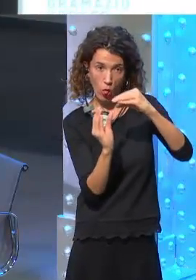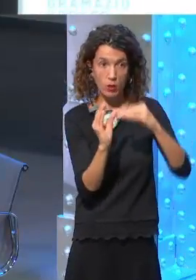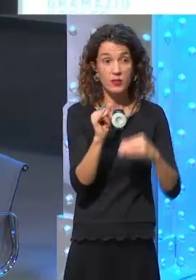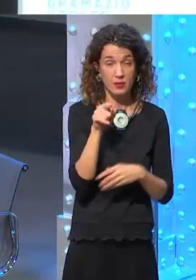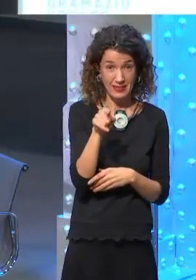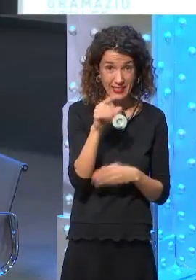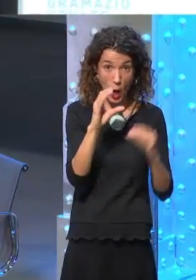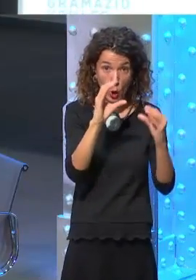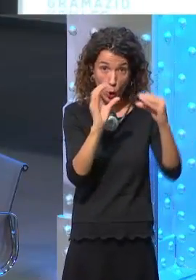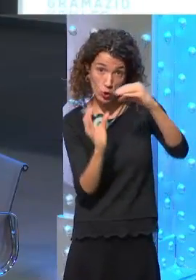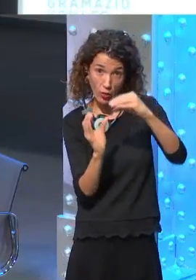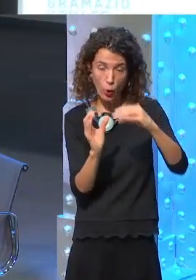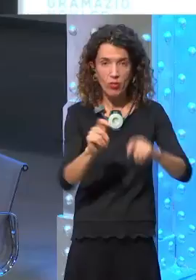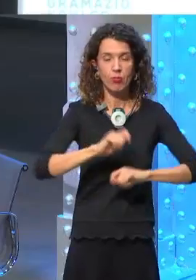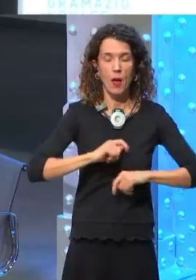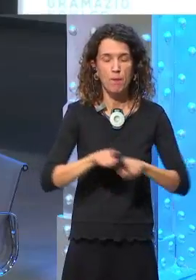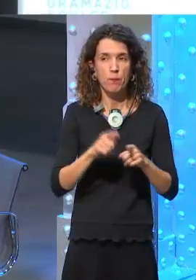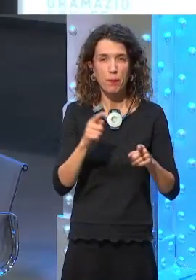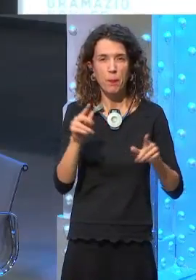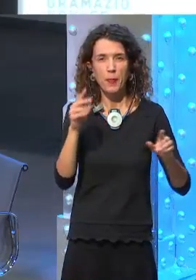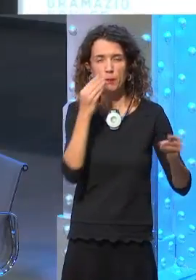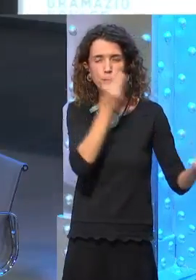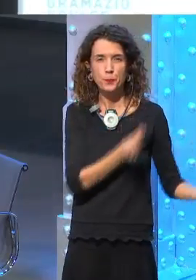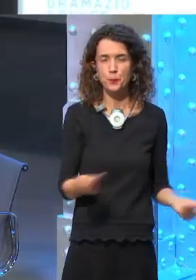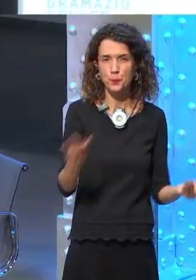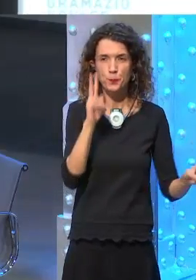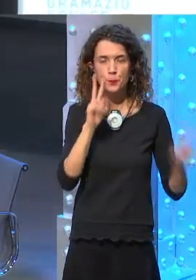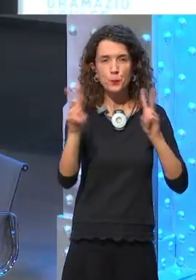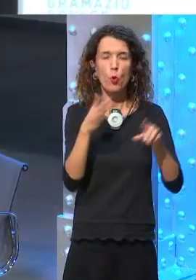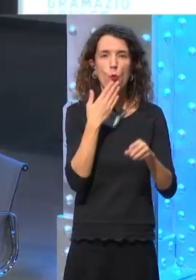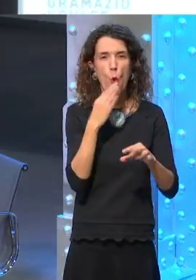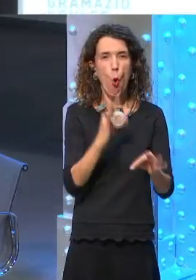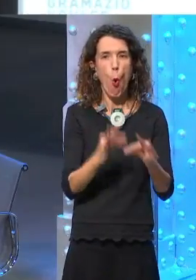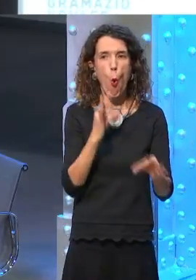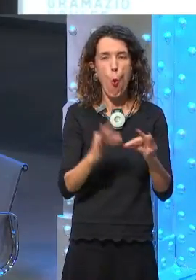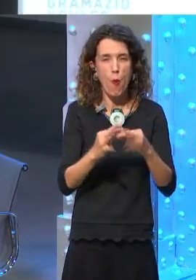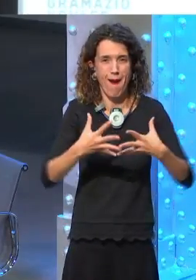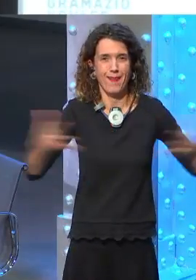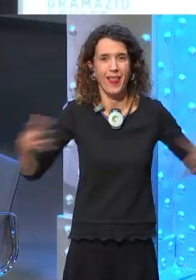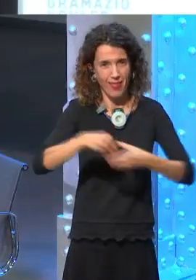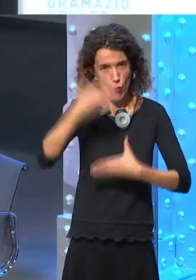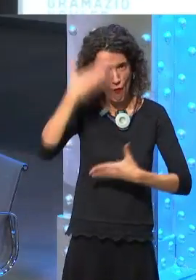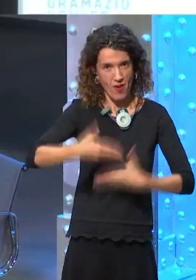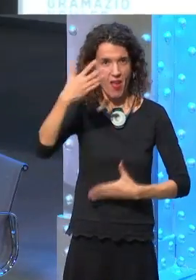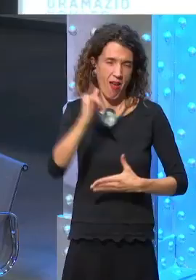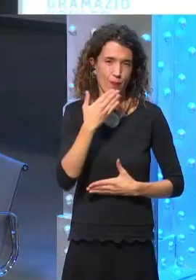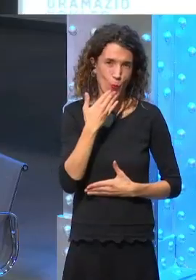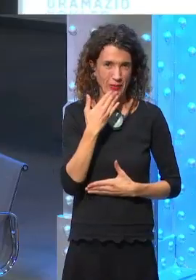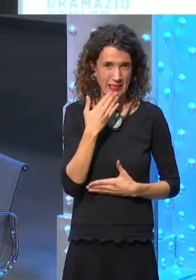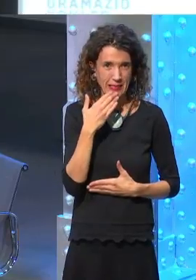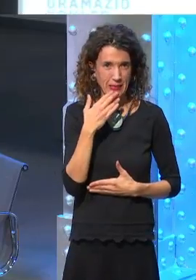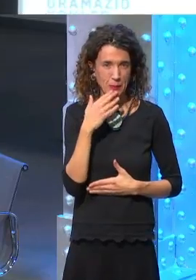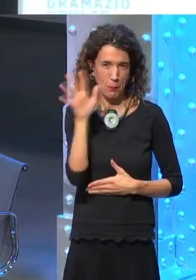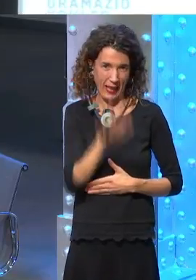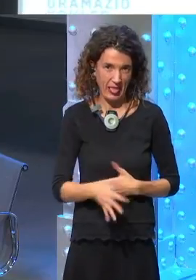Y esta rotación es la que nos da la impresión de esas uvas sobredimensionadas en la fachada.